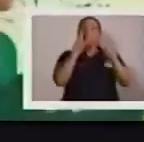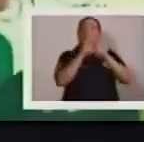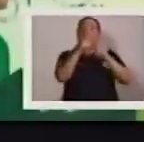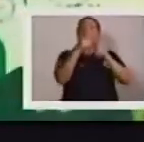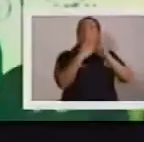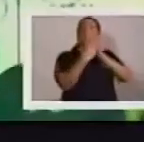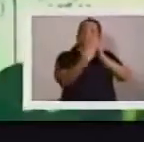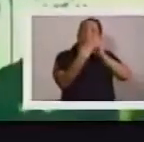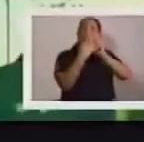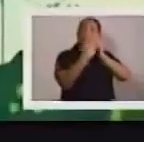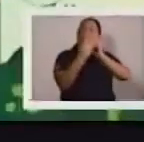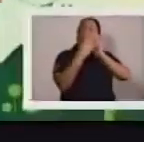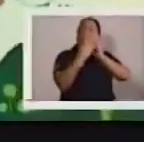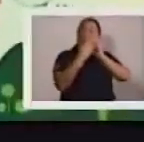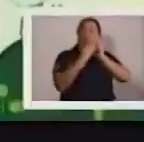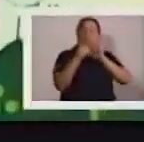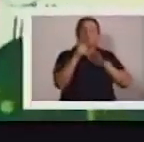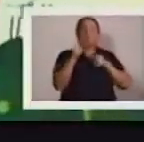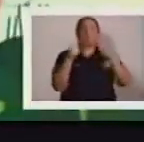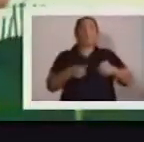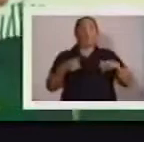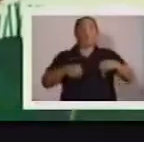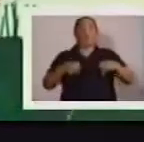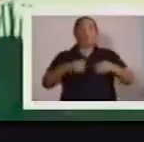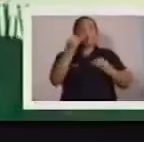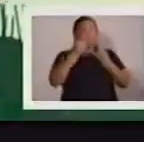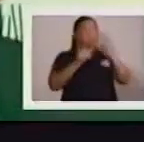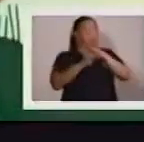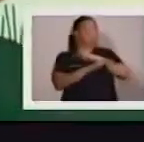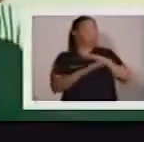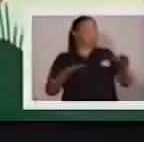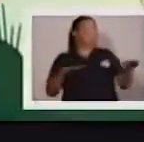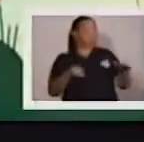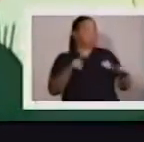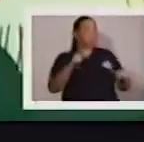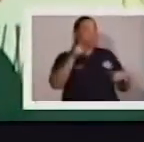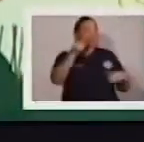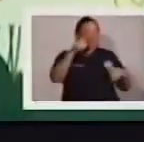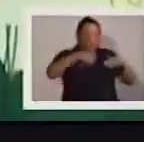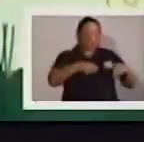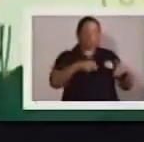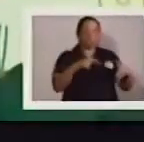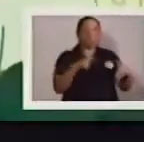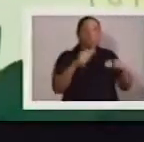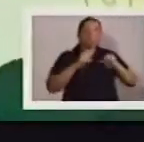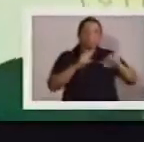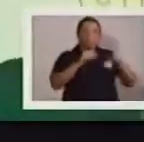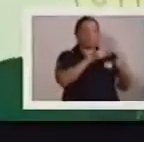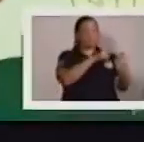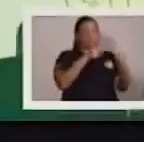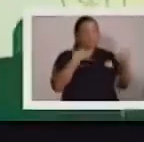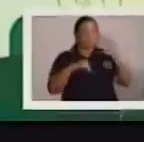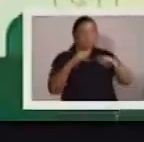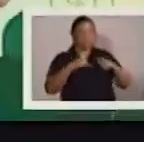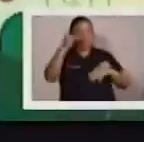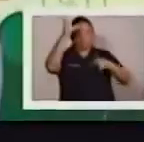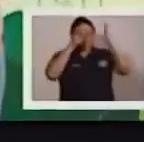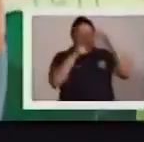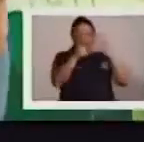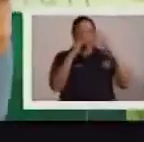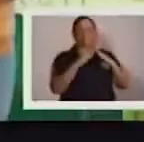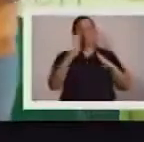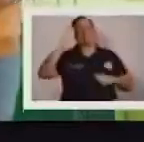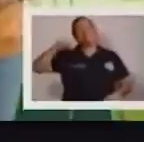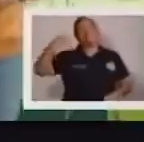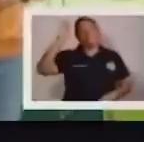Así es. Y bueno, chicos, con esto llegamos al final y nosotros los dejamos para seguir jugando, leyendo y aprendiendo en casa. Adiós.